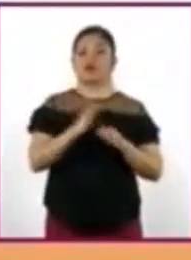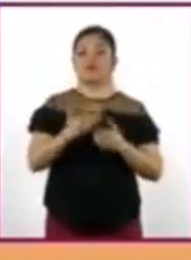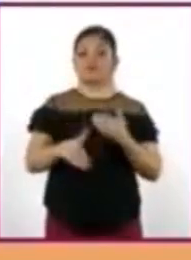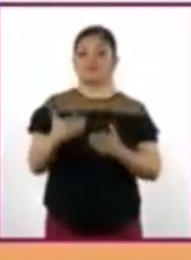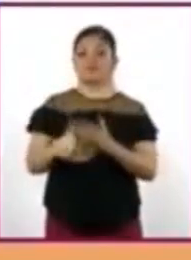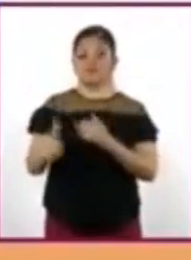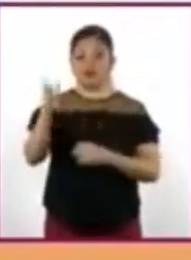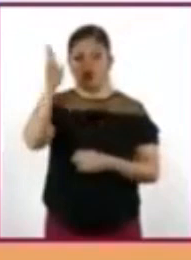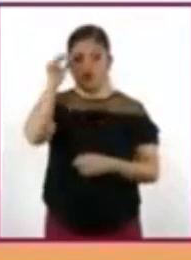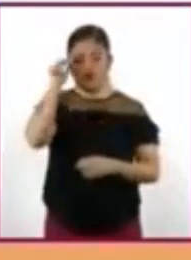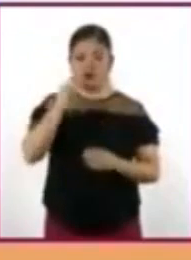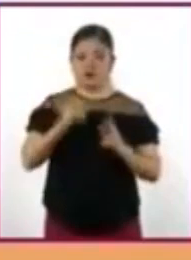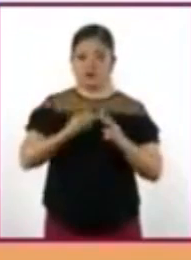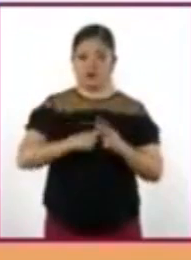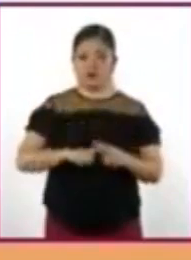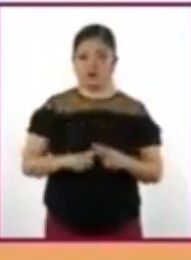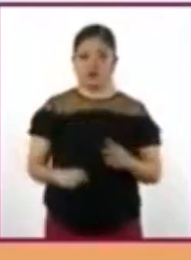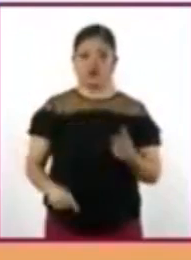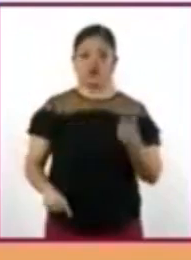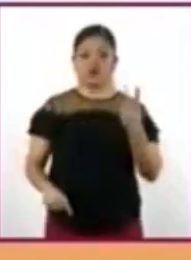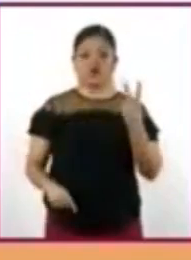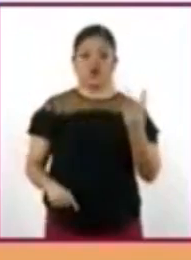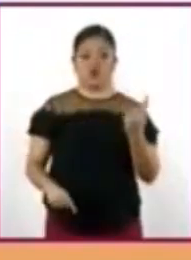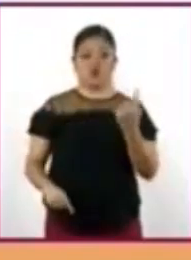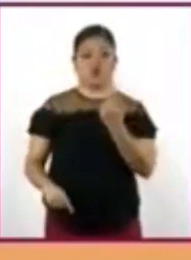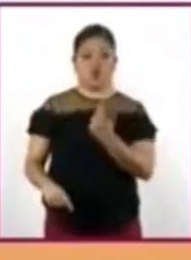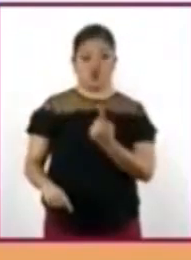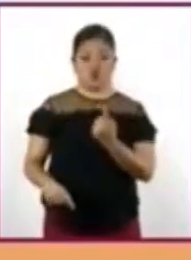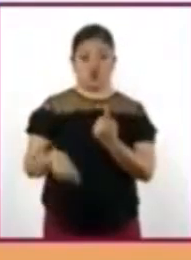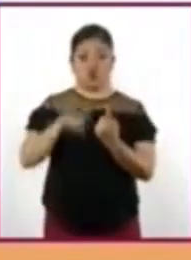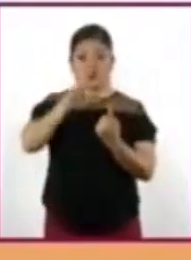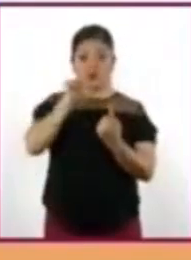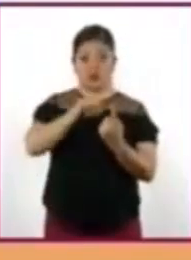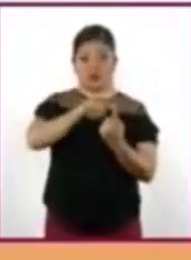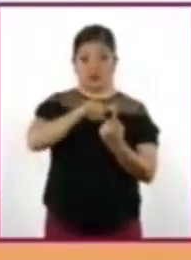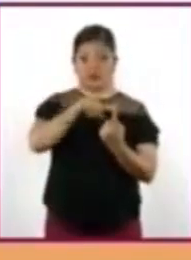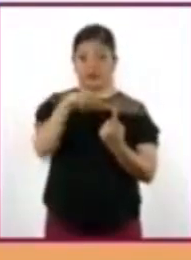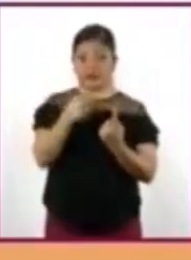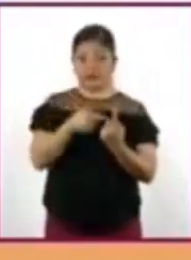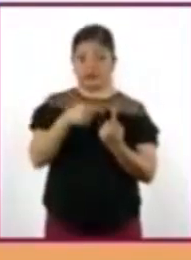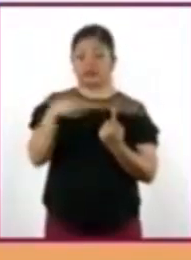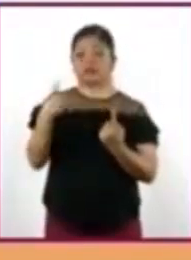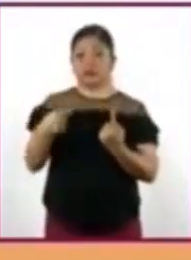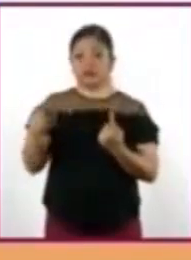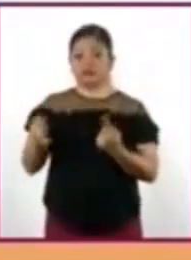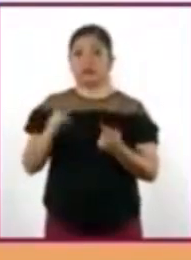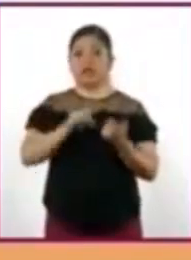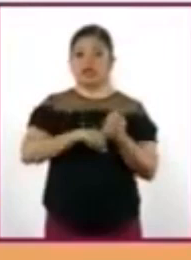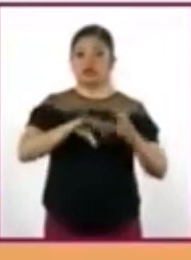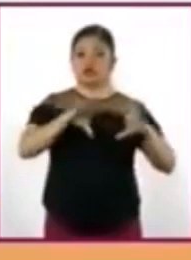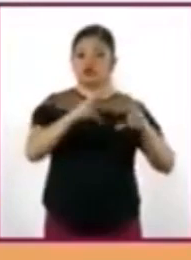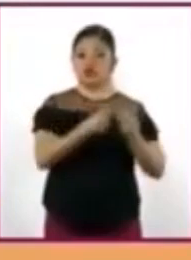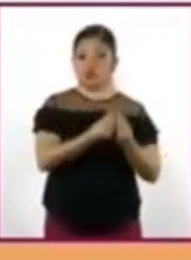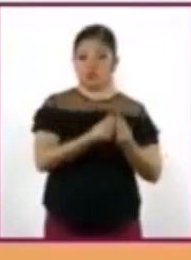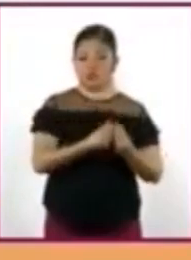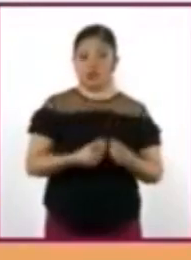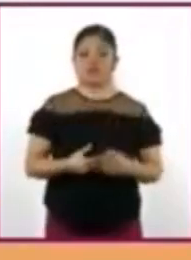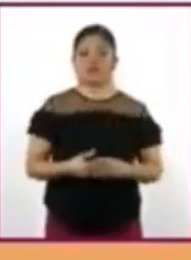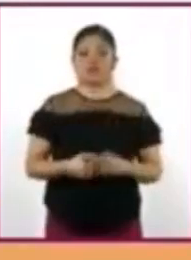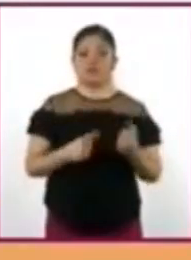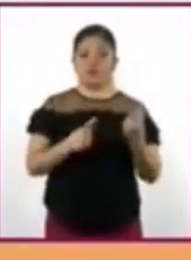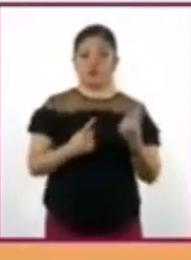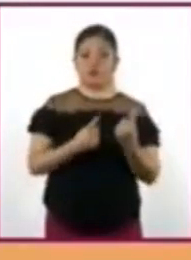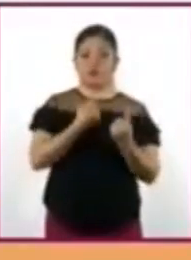con 2 unos, y a partir de estos, cada término de la sucesión es la suma de los dos anteriores. 1